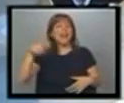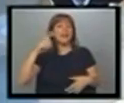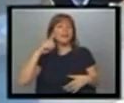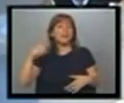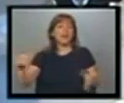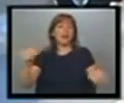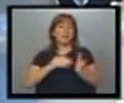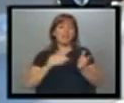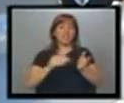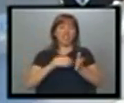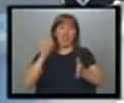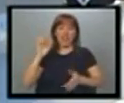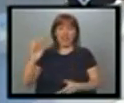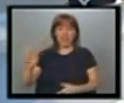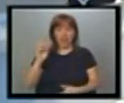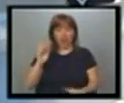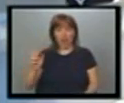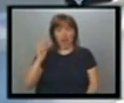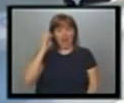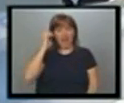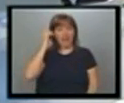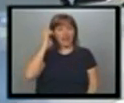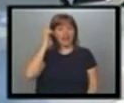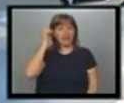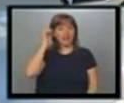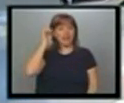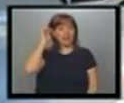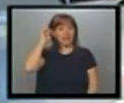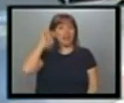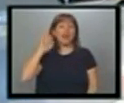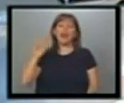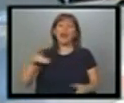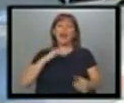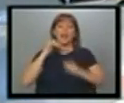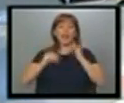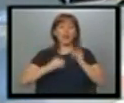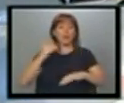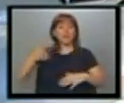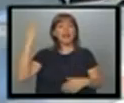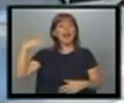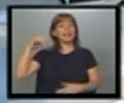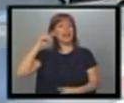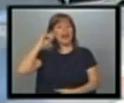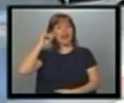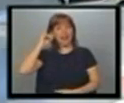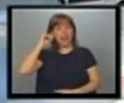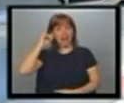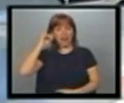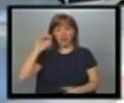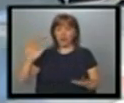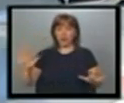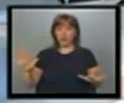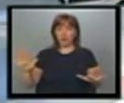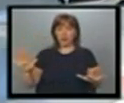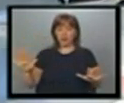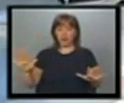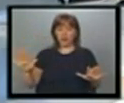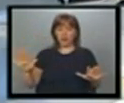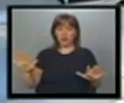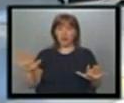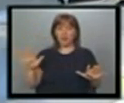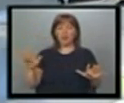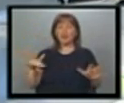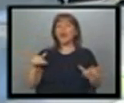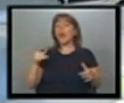100.000 millones de dólares. Él cuenta un poquito que a los 23 años... El PBI, claro, discúlpame, está bueno aclararle a la gente, por ahí no